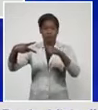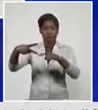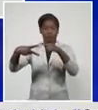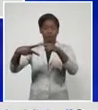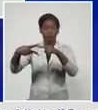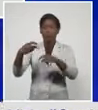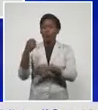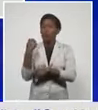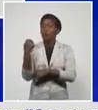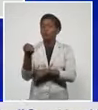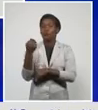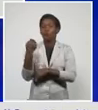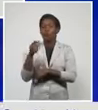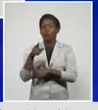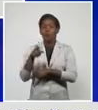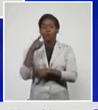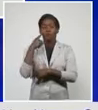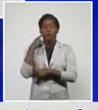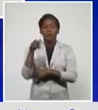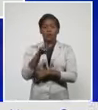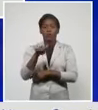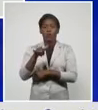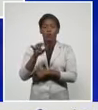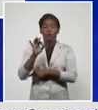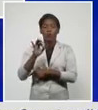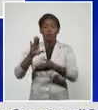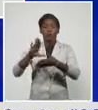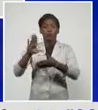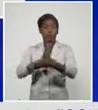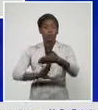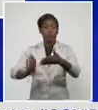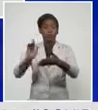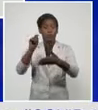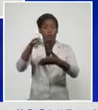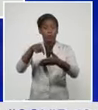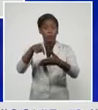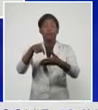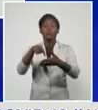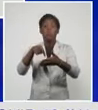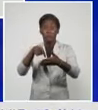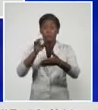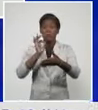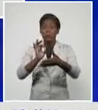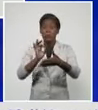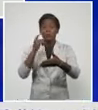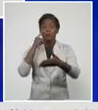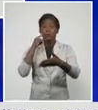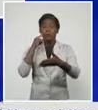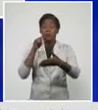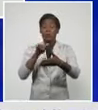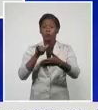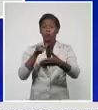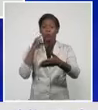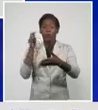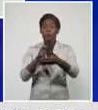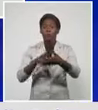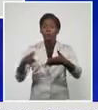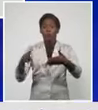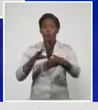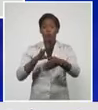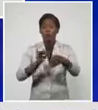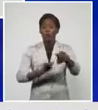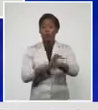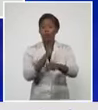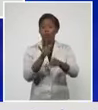a la región de las Américas se le llame como epicentro de la pandemia durante mucho